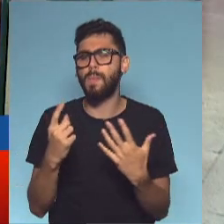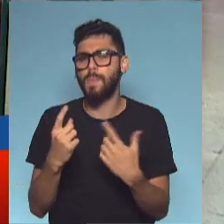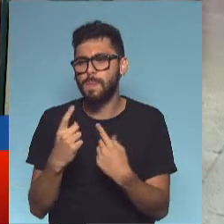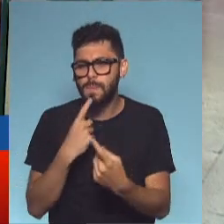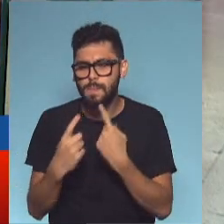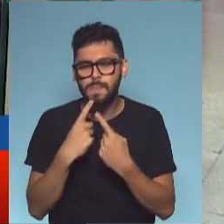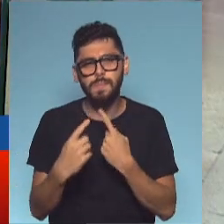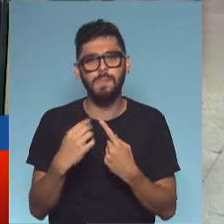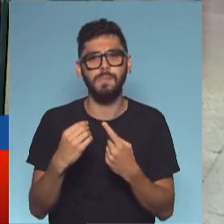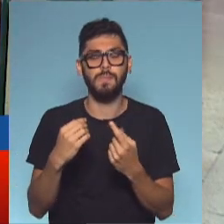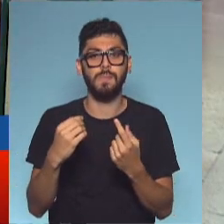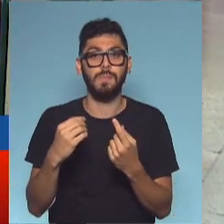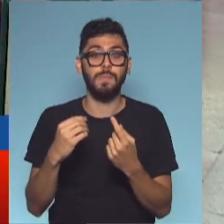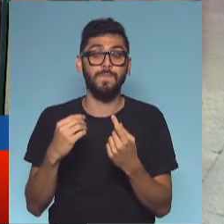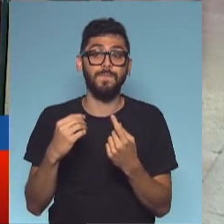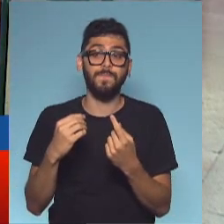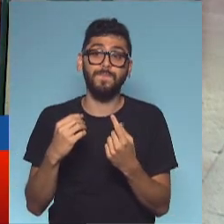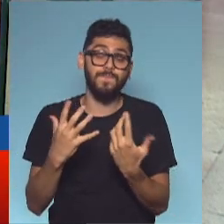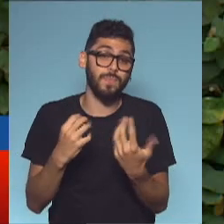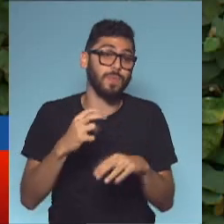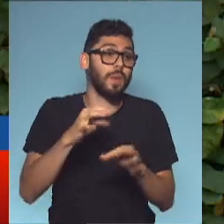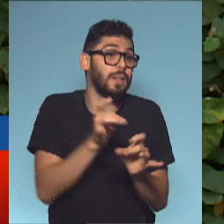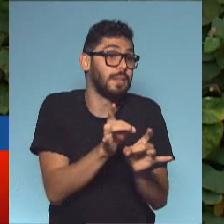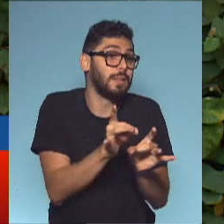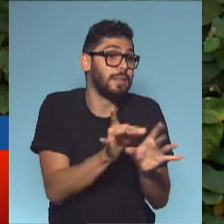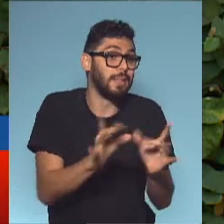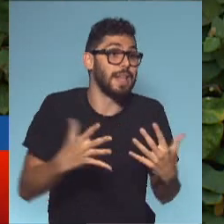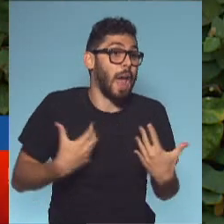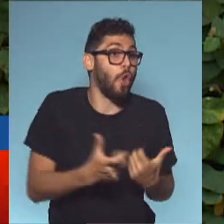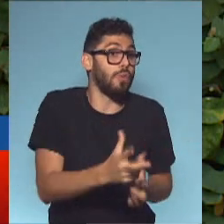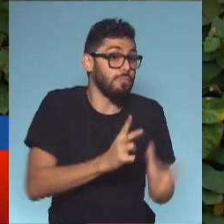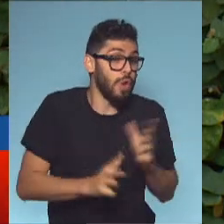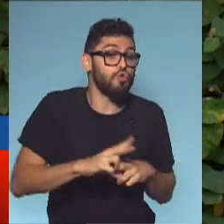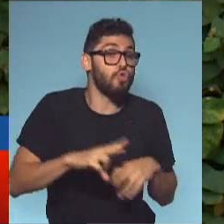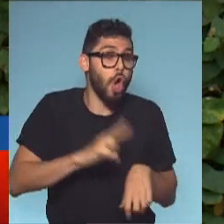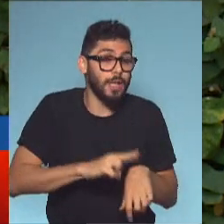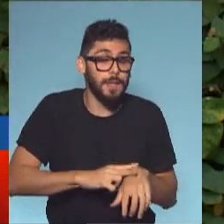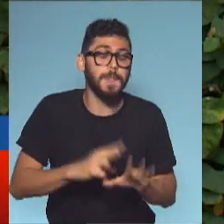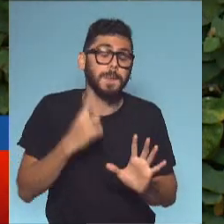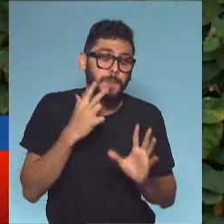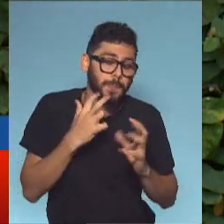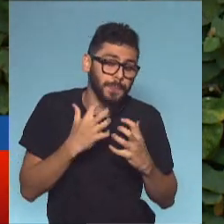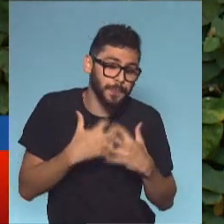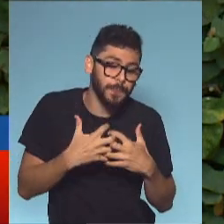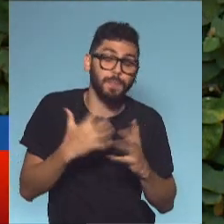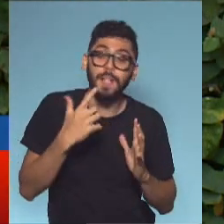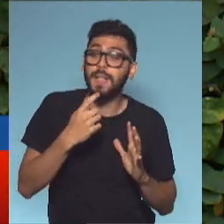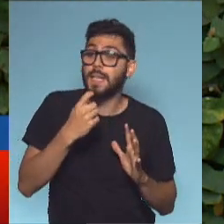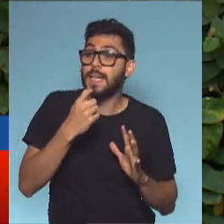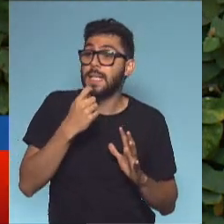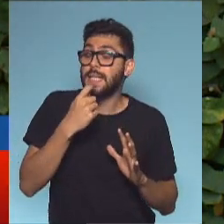de lo que es la recomendación de las referencias epidemiológicas y sanitarias, que de ser necesario disminuir